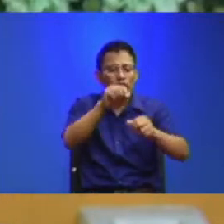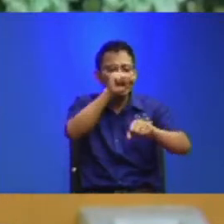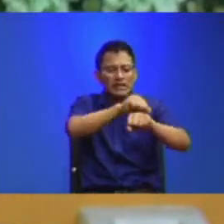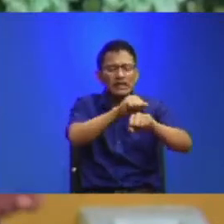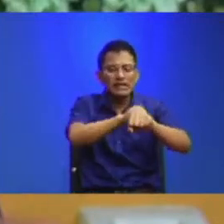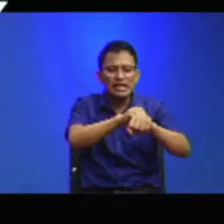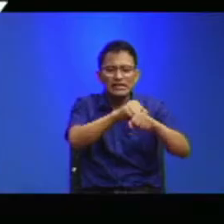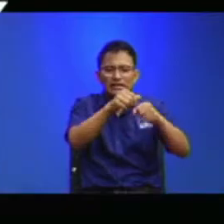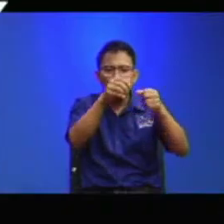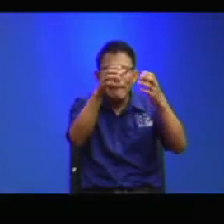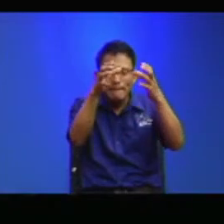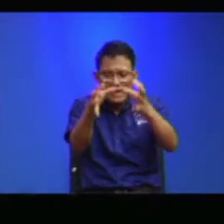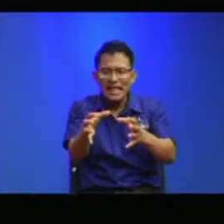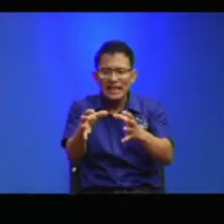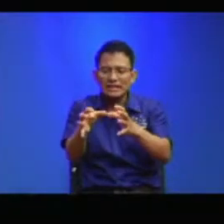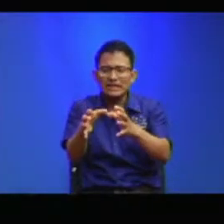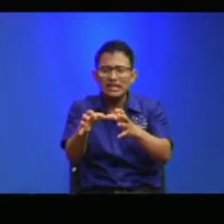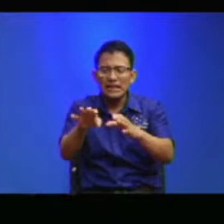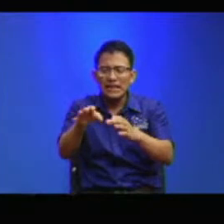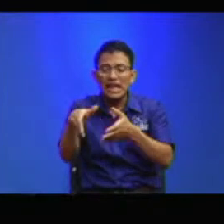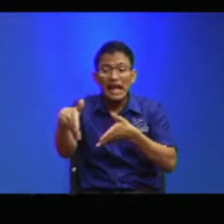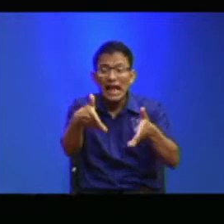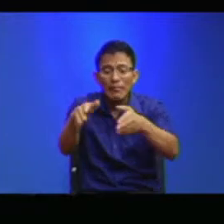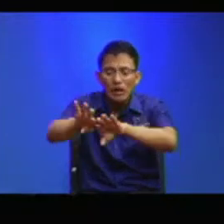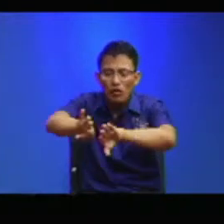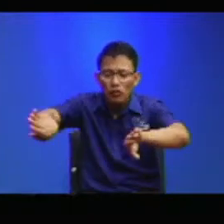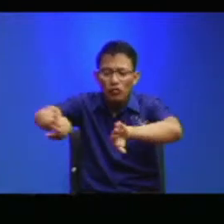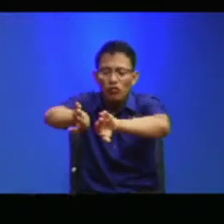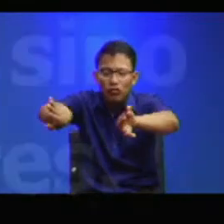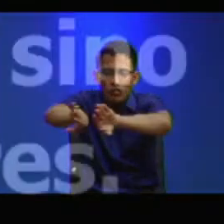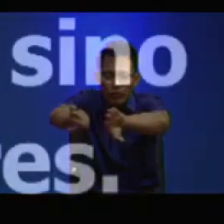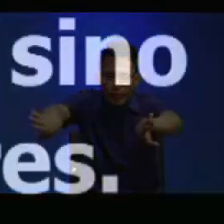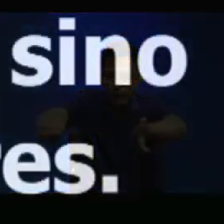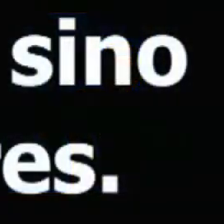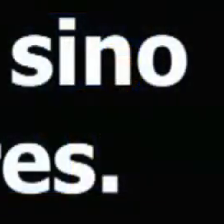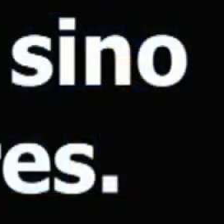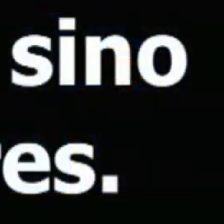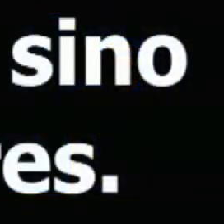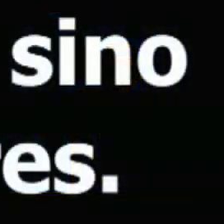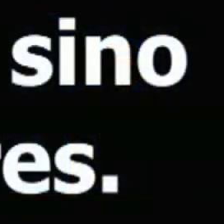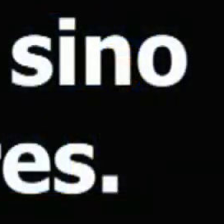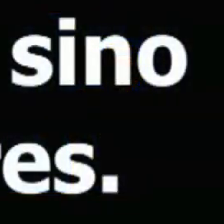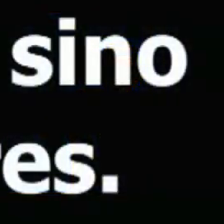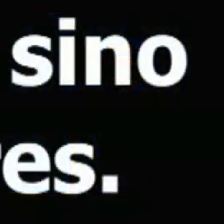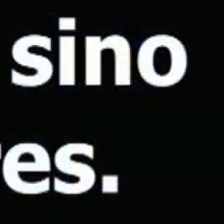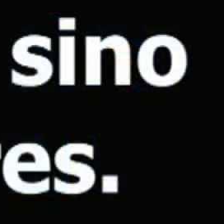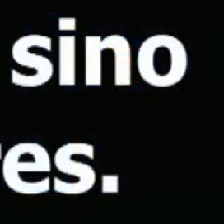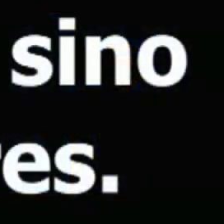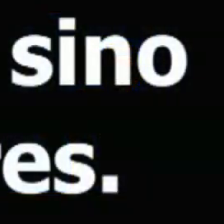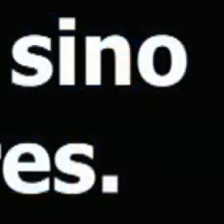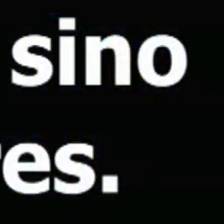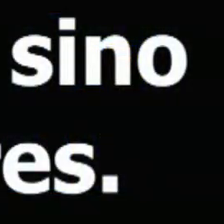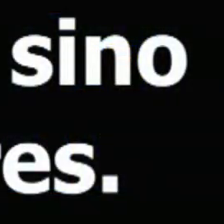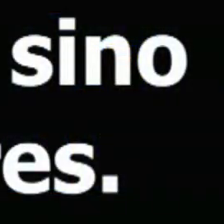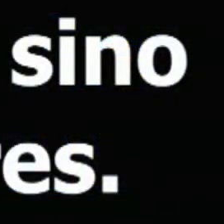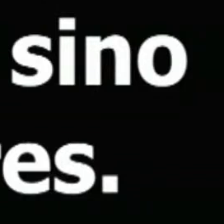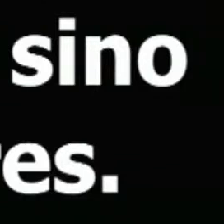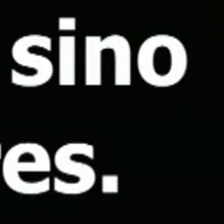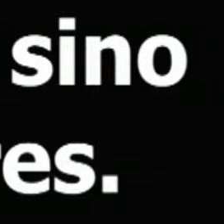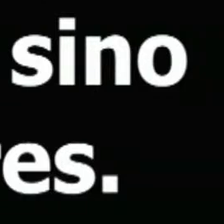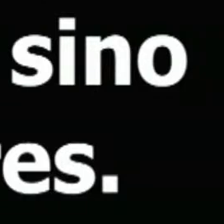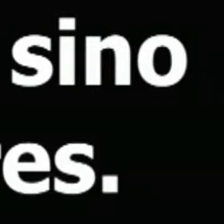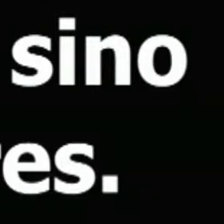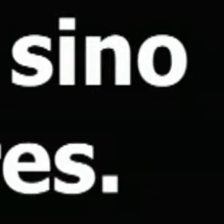versículo, por favor. Mateo, este es tremendo, hermano. Mateo capítulo 16, verso